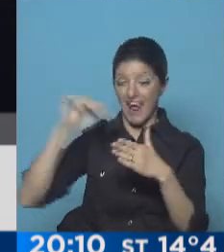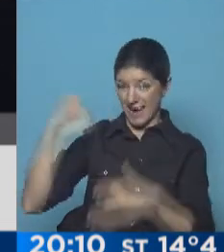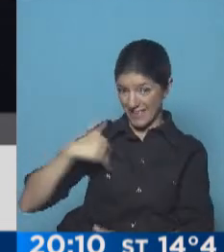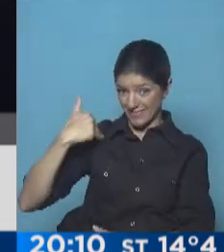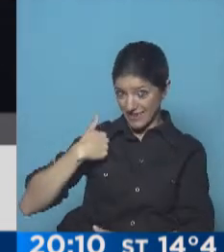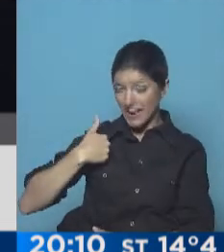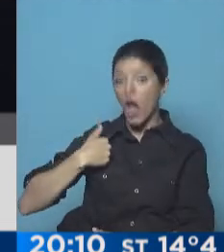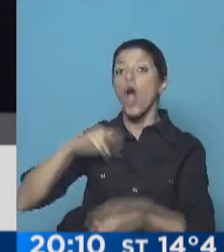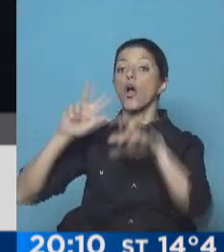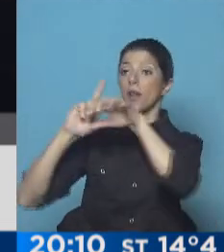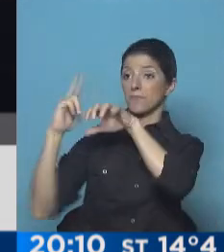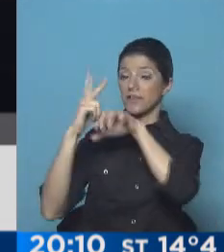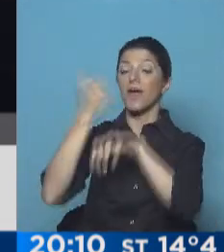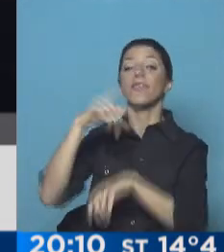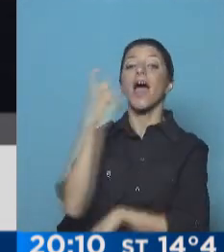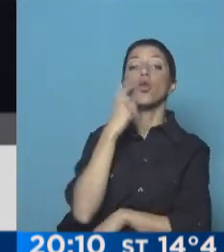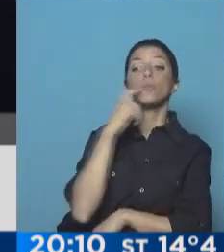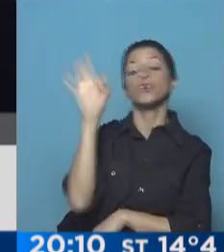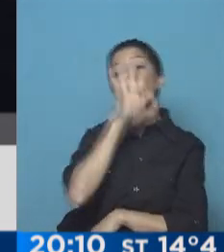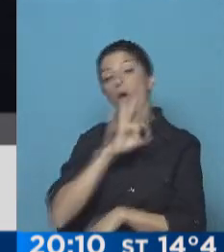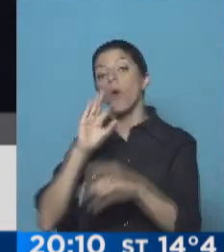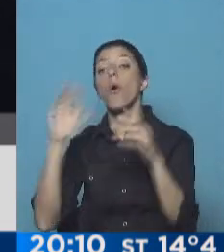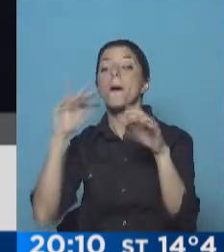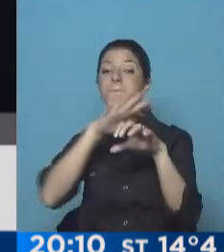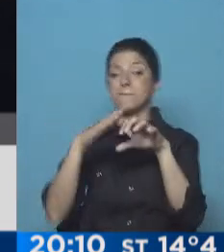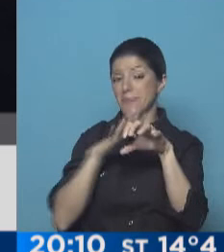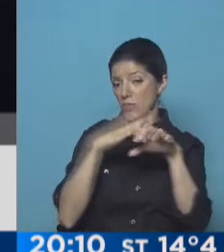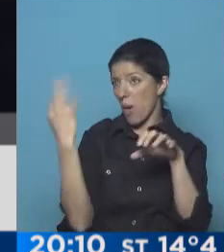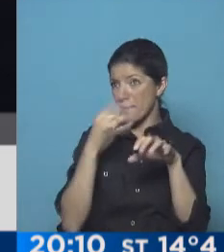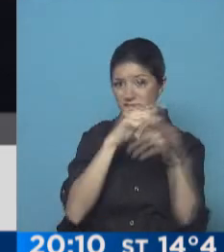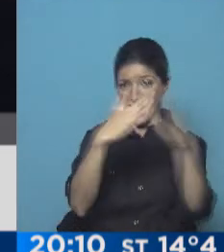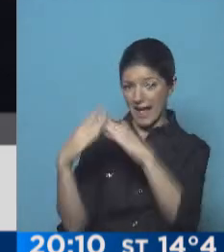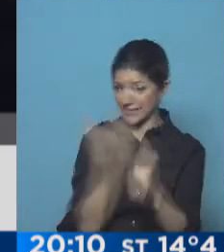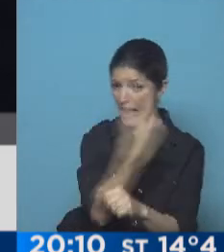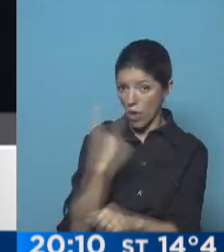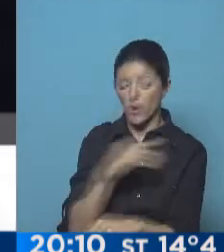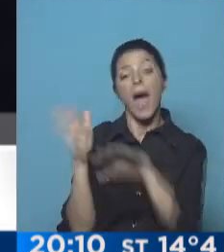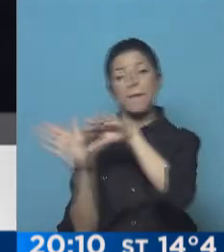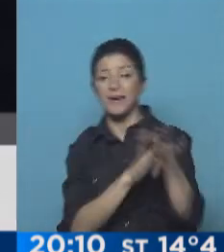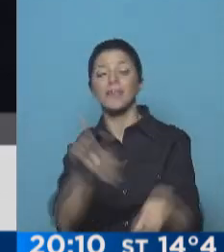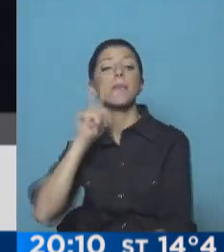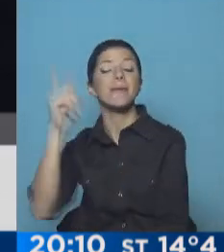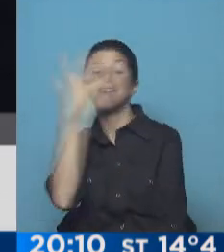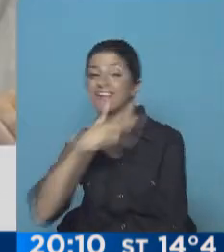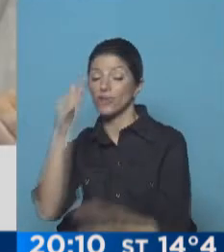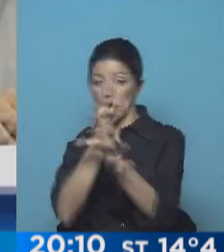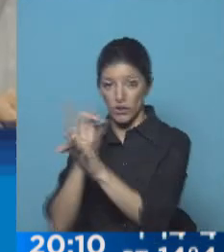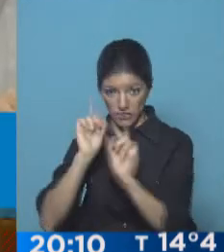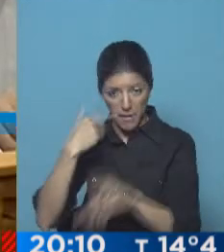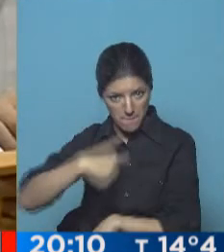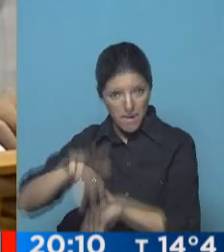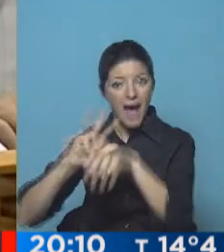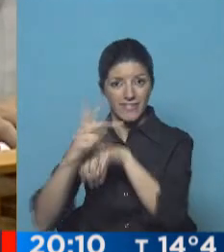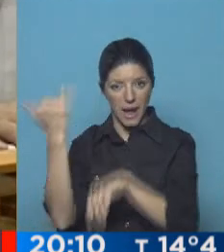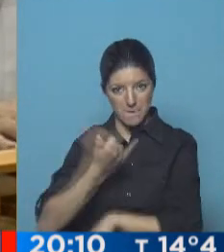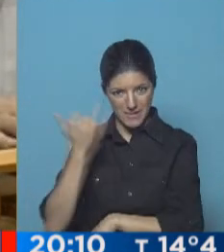con antenas de aluminio o platos receptores en sus hogares, además de 1.500 escuelas rurales. El